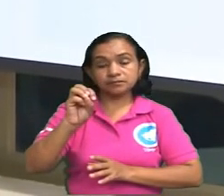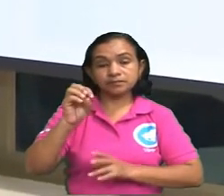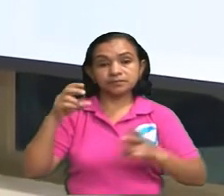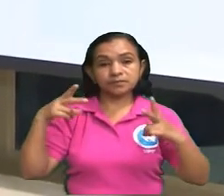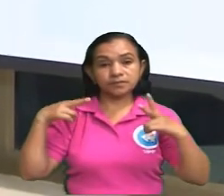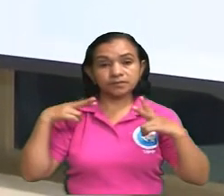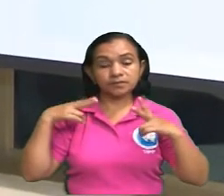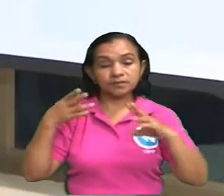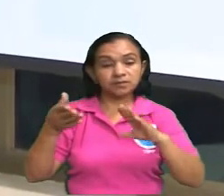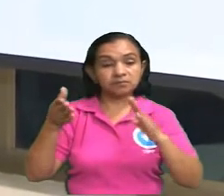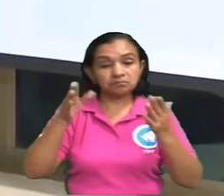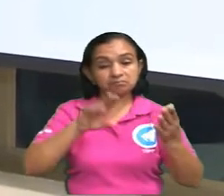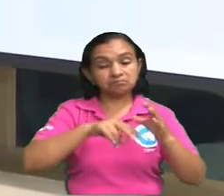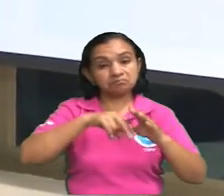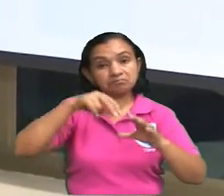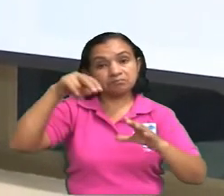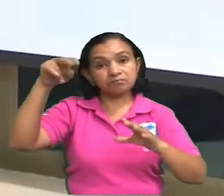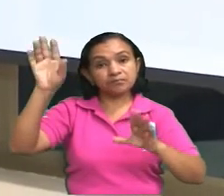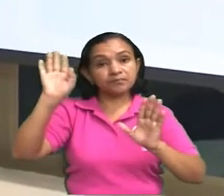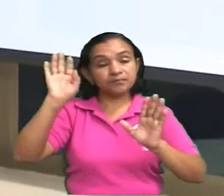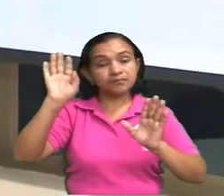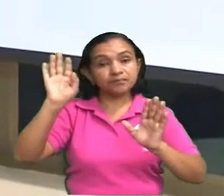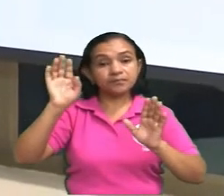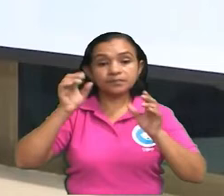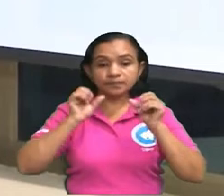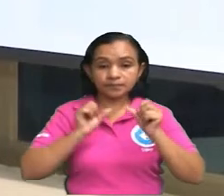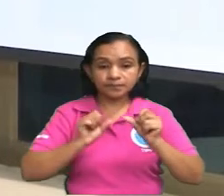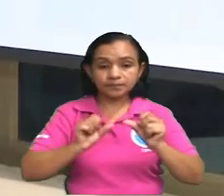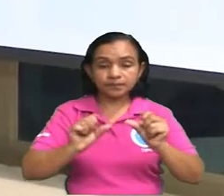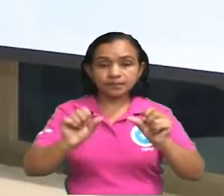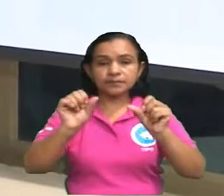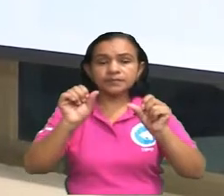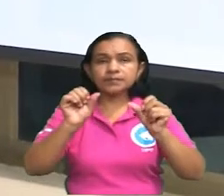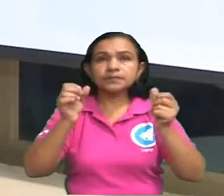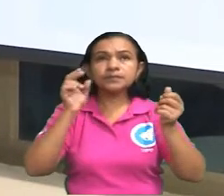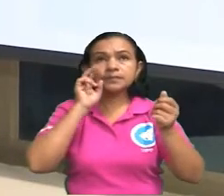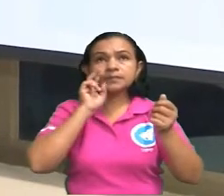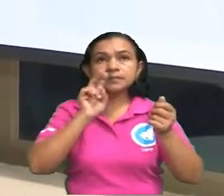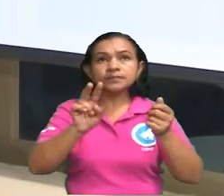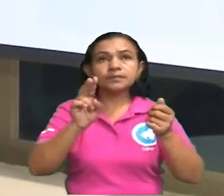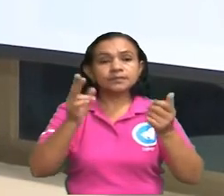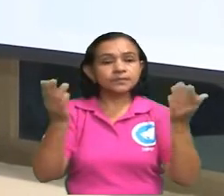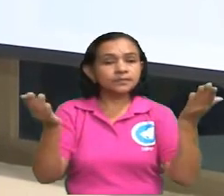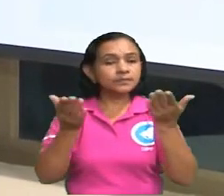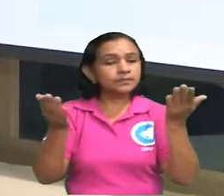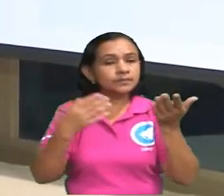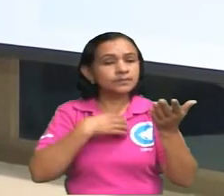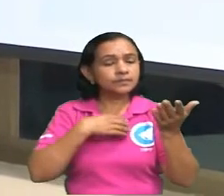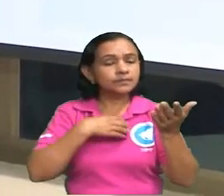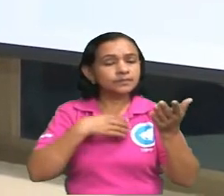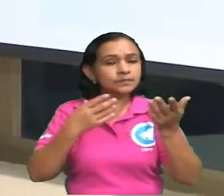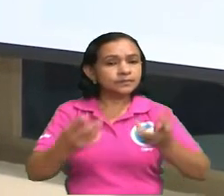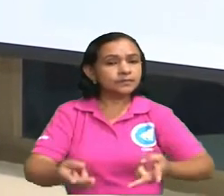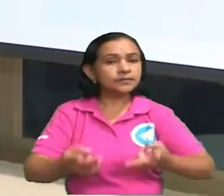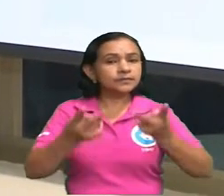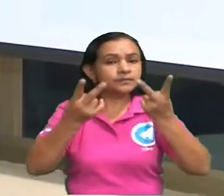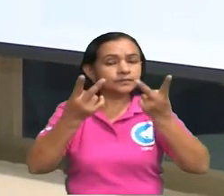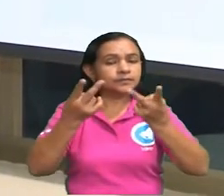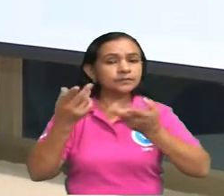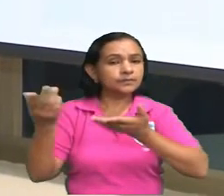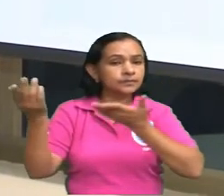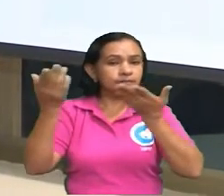2012 a otro plano de vida. Lo que verán a continuación es precisamente un perfil que narra su vida y